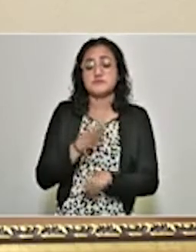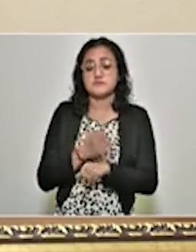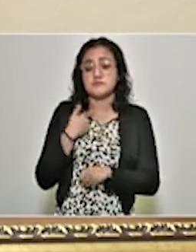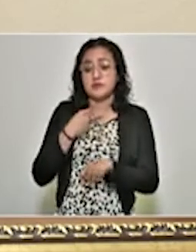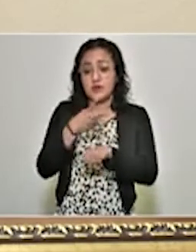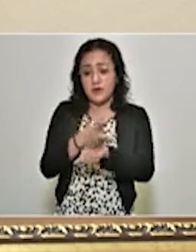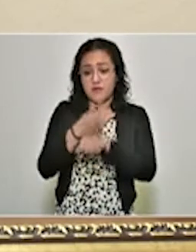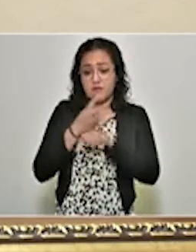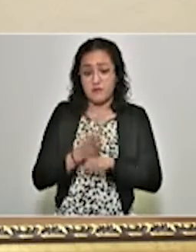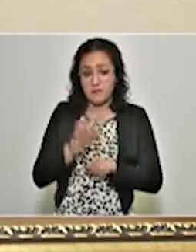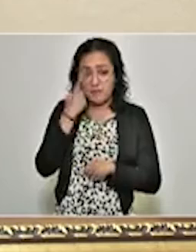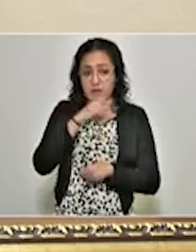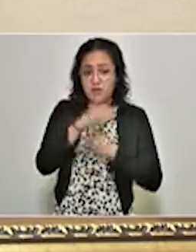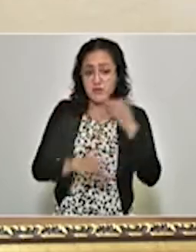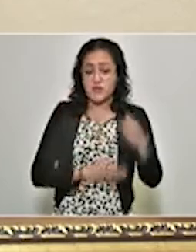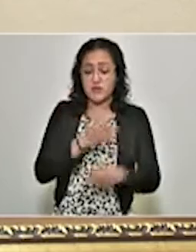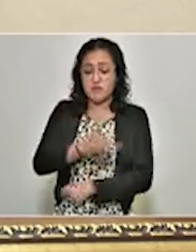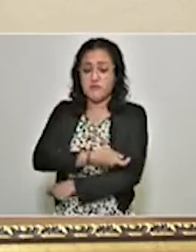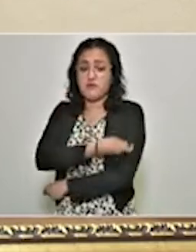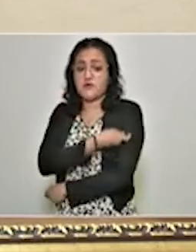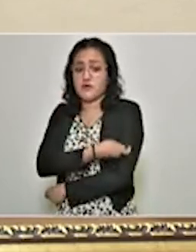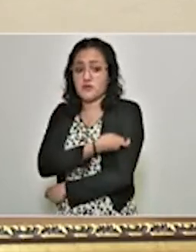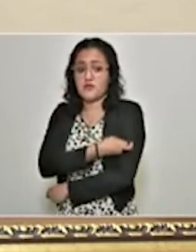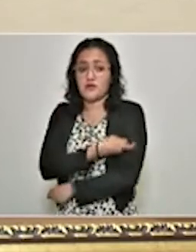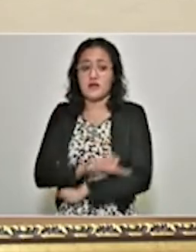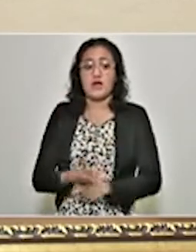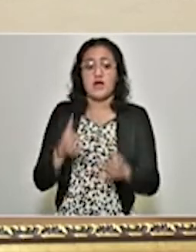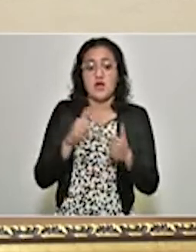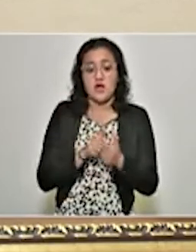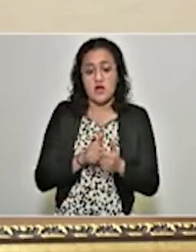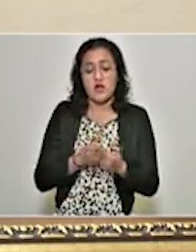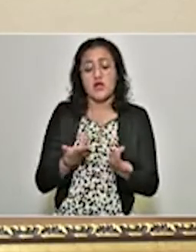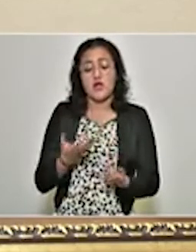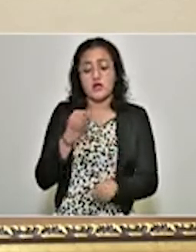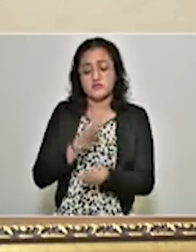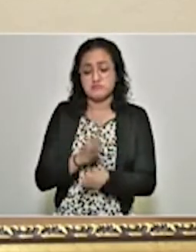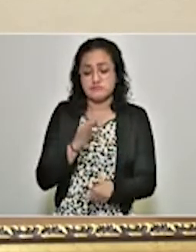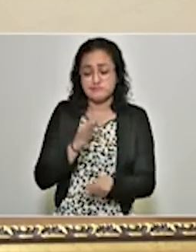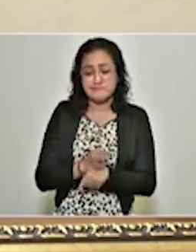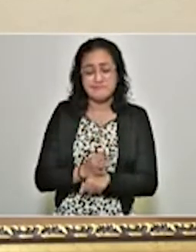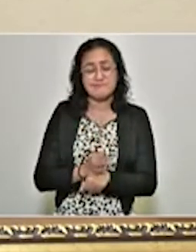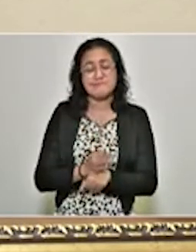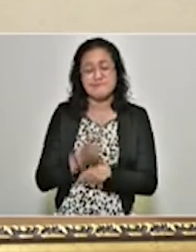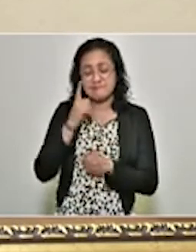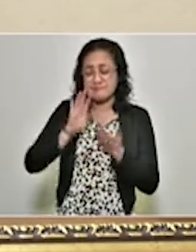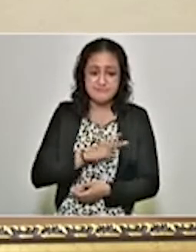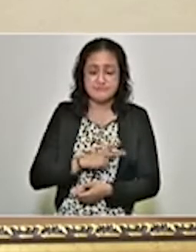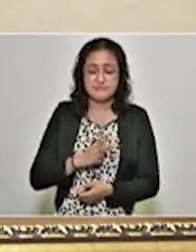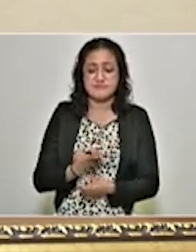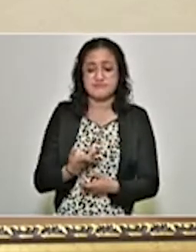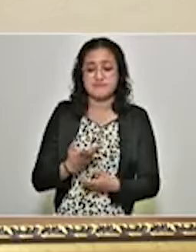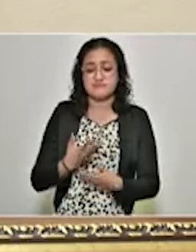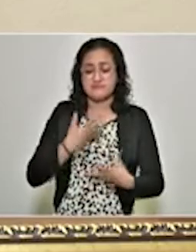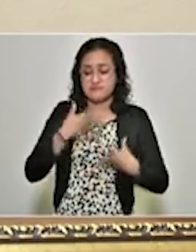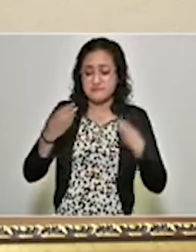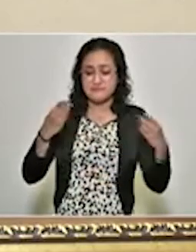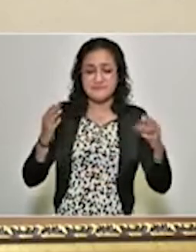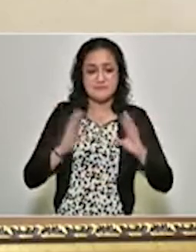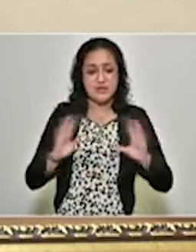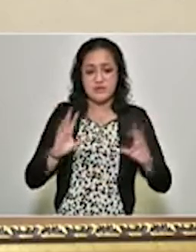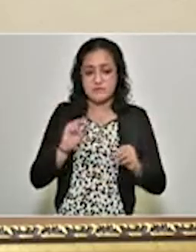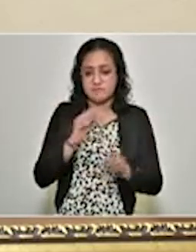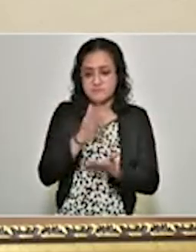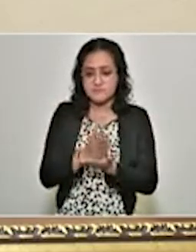es a vacunarse como medida de combatir la pandemia de